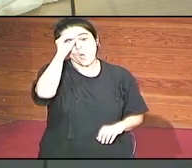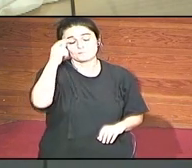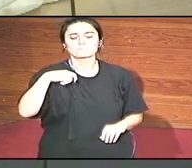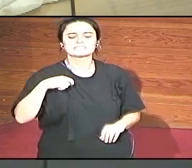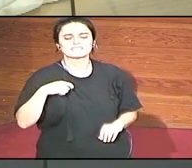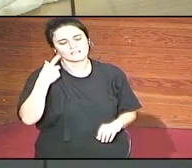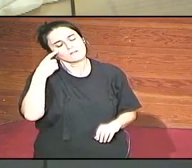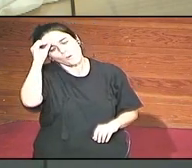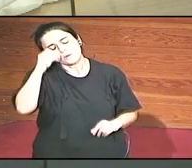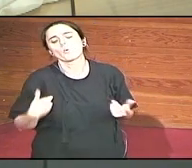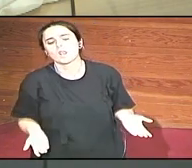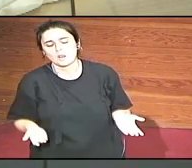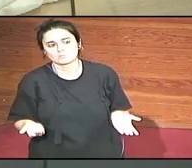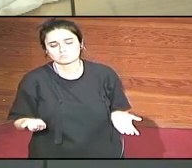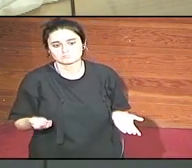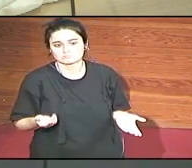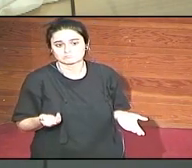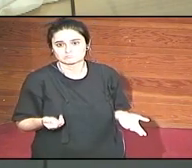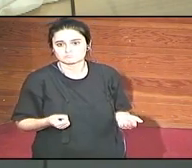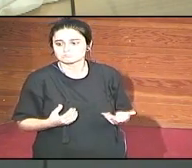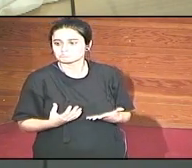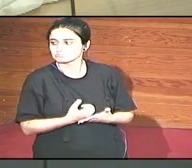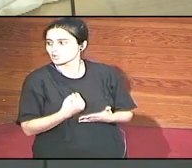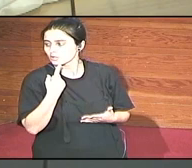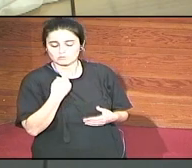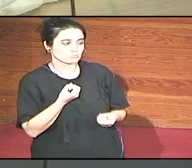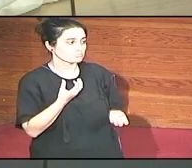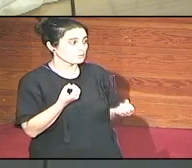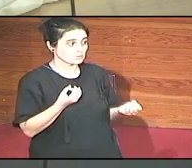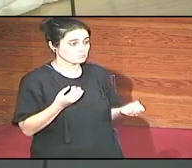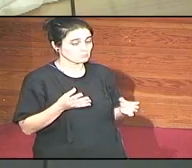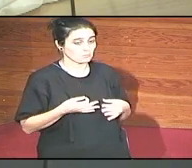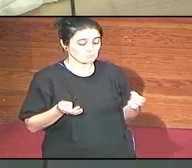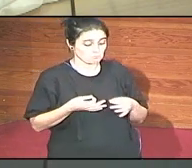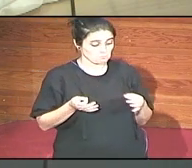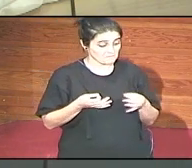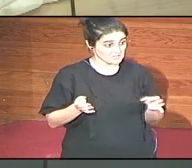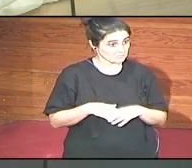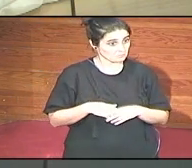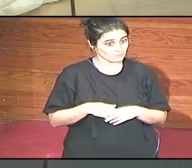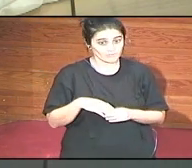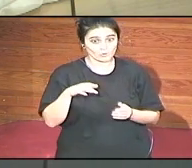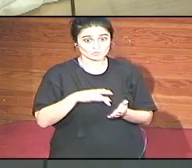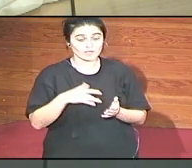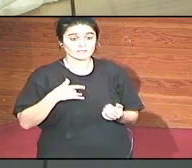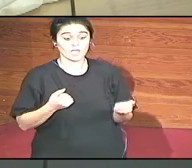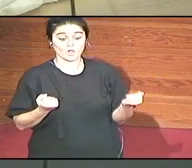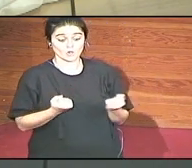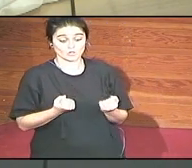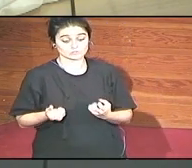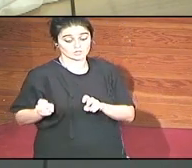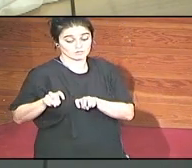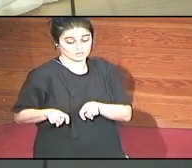presidente y no todo no decía que todo bien perfecto y hasta que no estabas dentro del coche solo con él